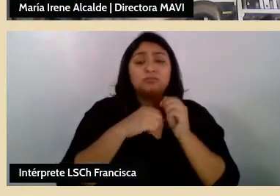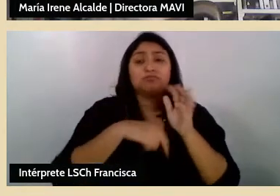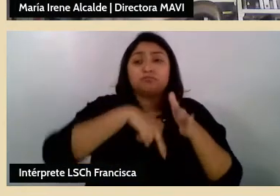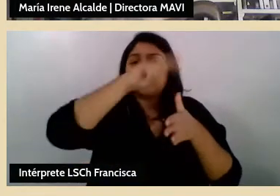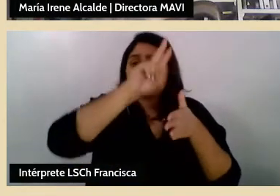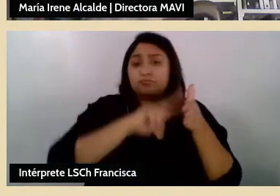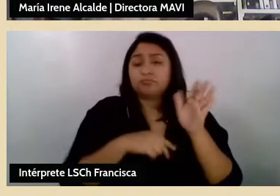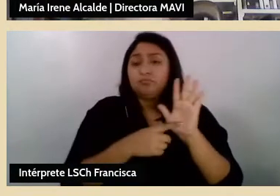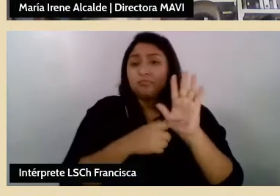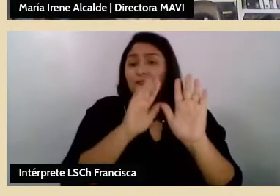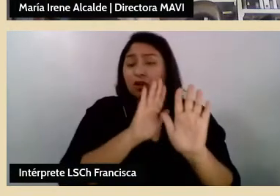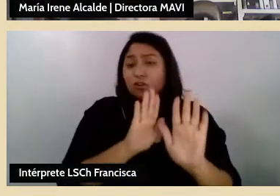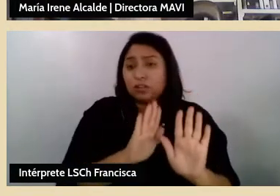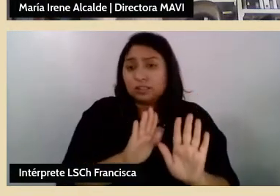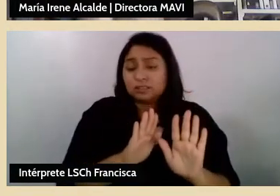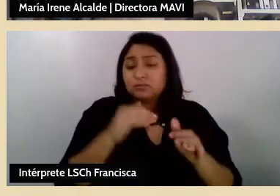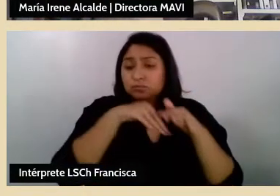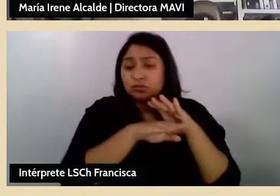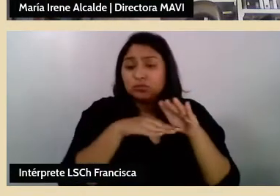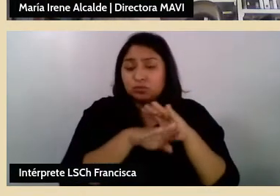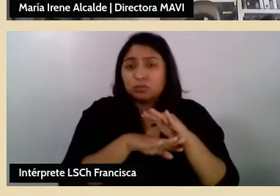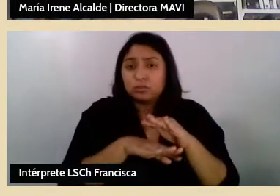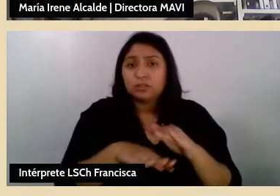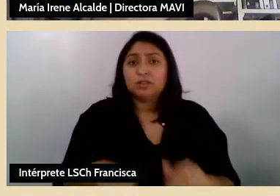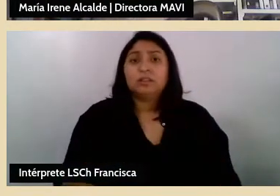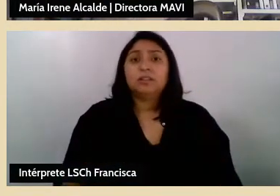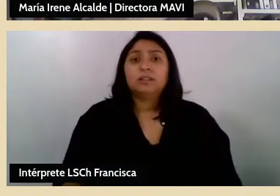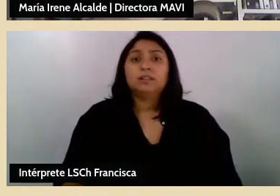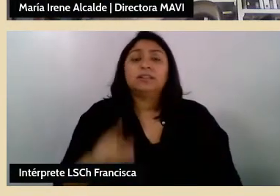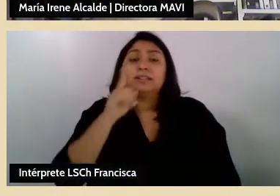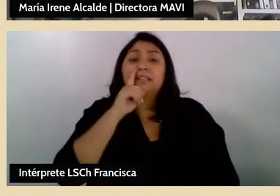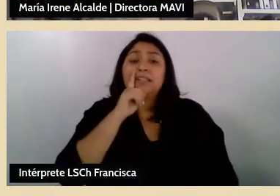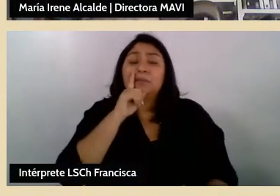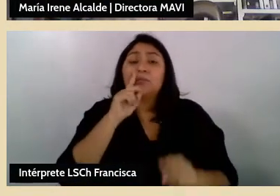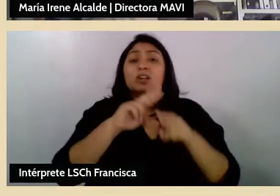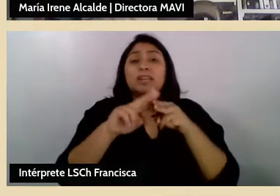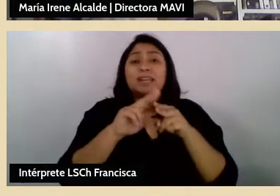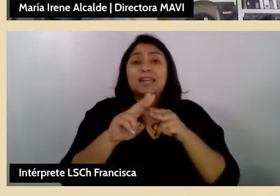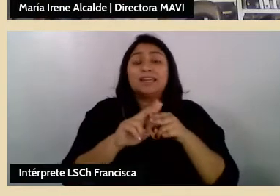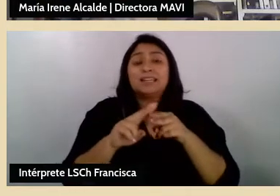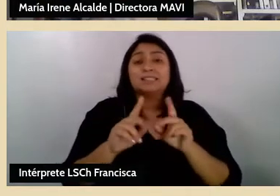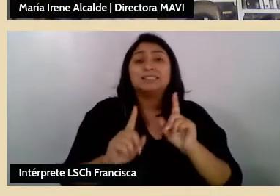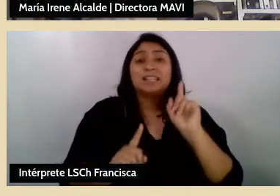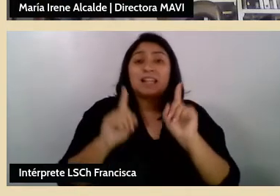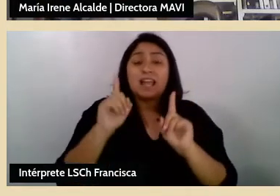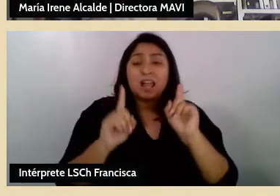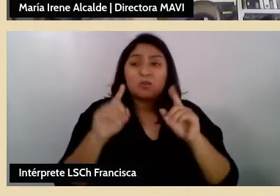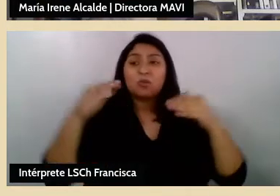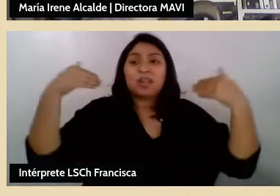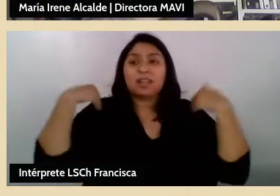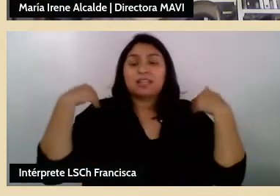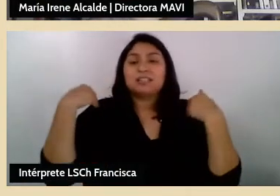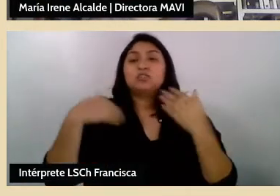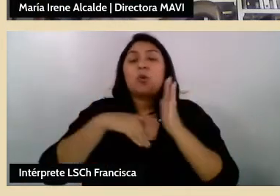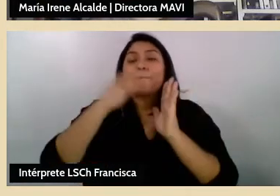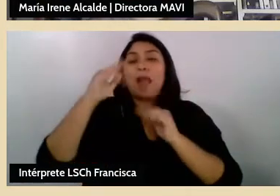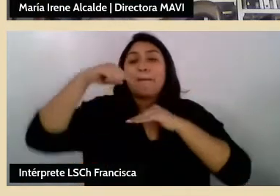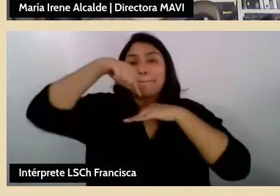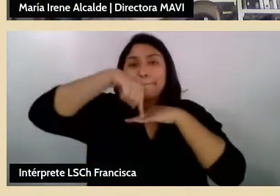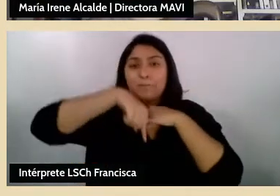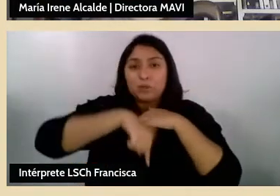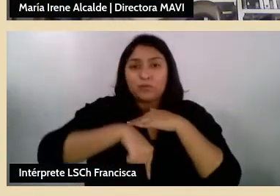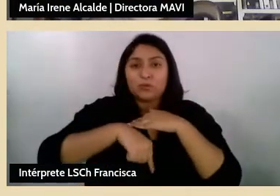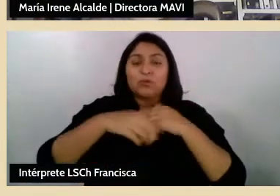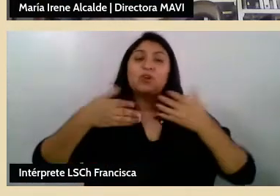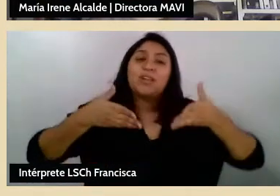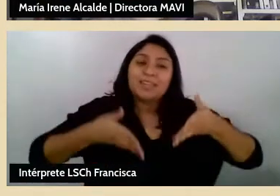el museo, teníamos que hacer algún ejercicio como que fuera un poquito más profundo. Y de ahí entonces nació